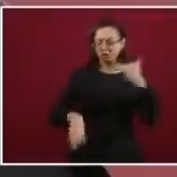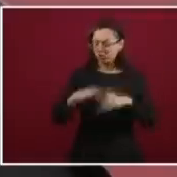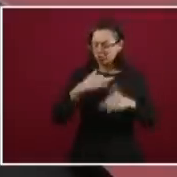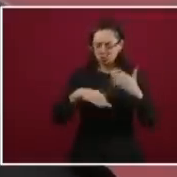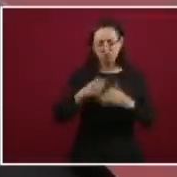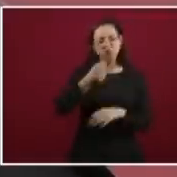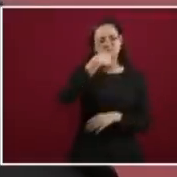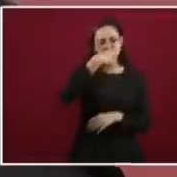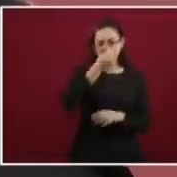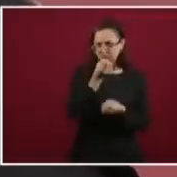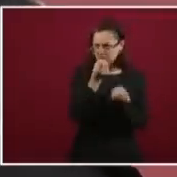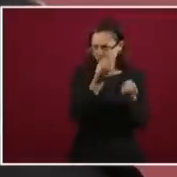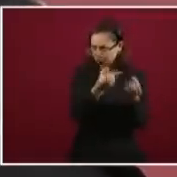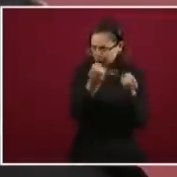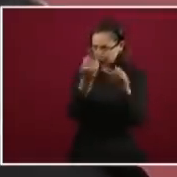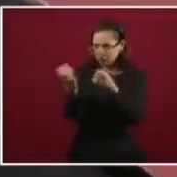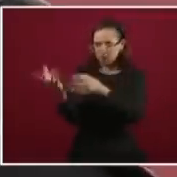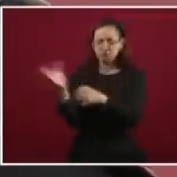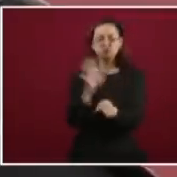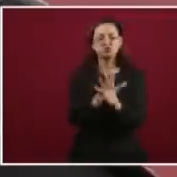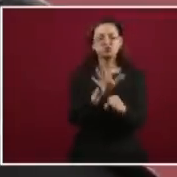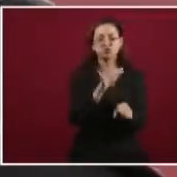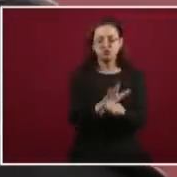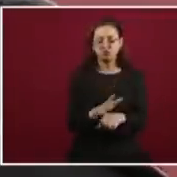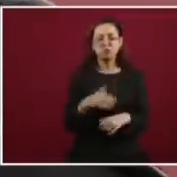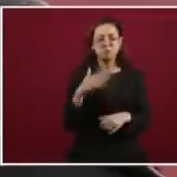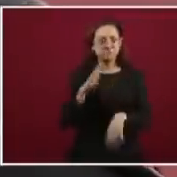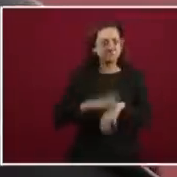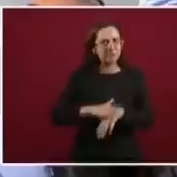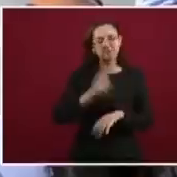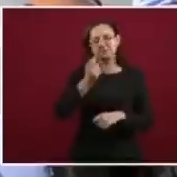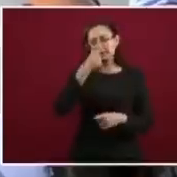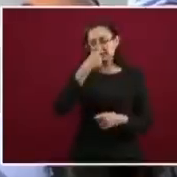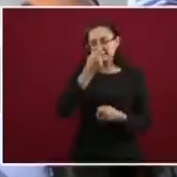medicina al contrario vamos a ver más medicamentos